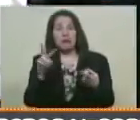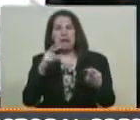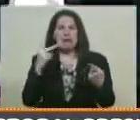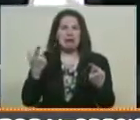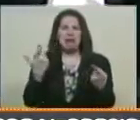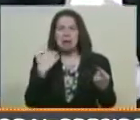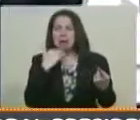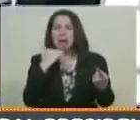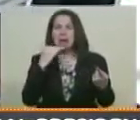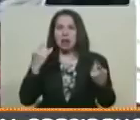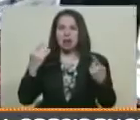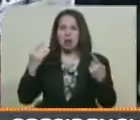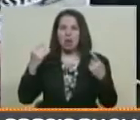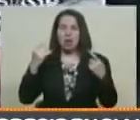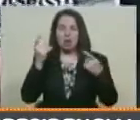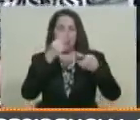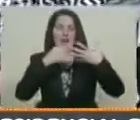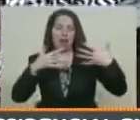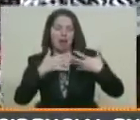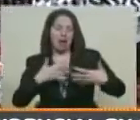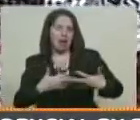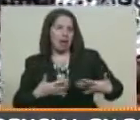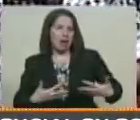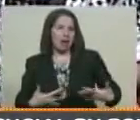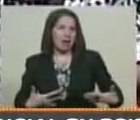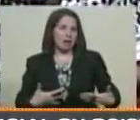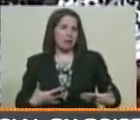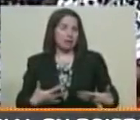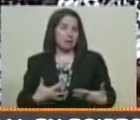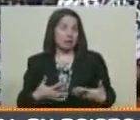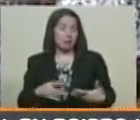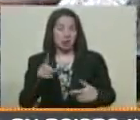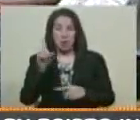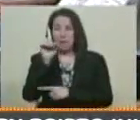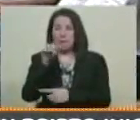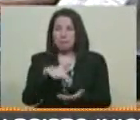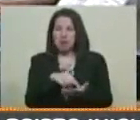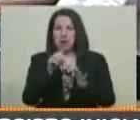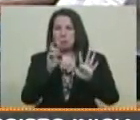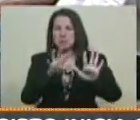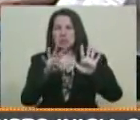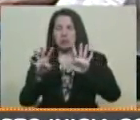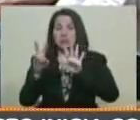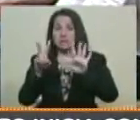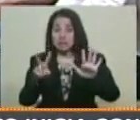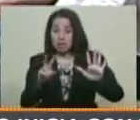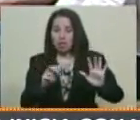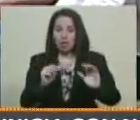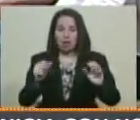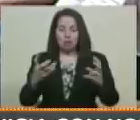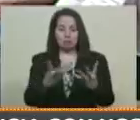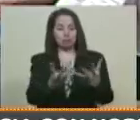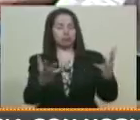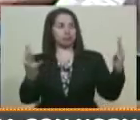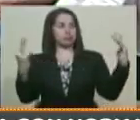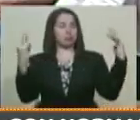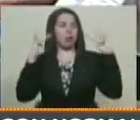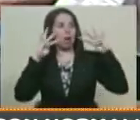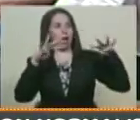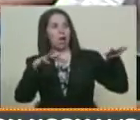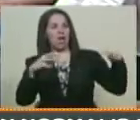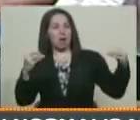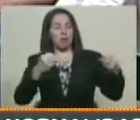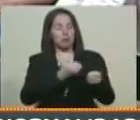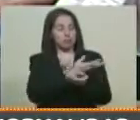el estilo en sus letras, porque ya desde 1997 tenían un público, de lo que le ofrecían al